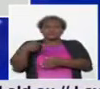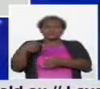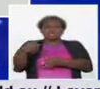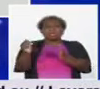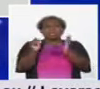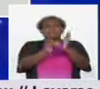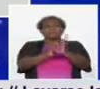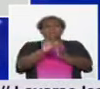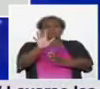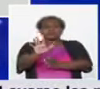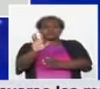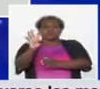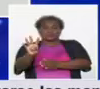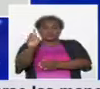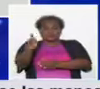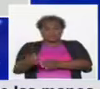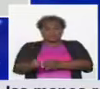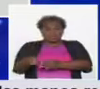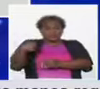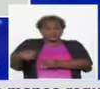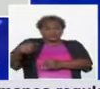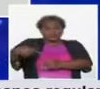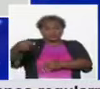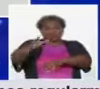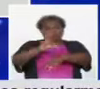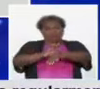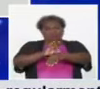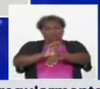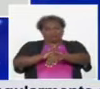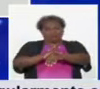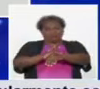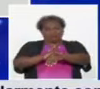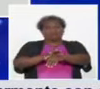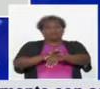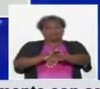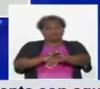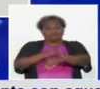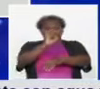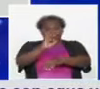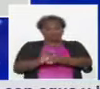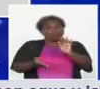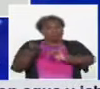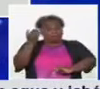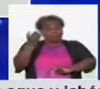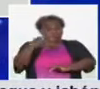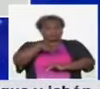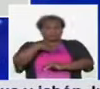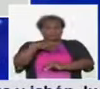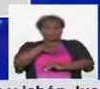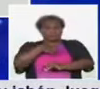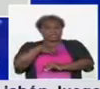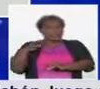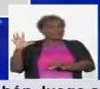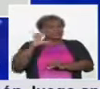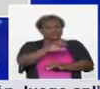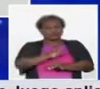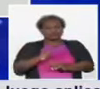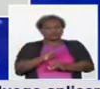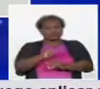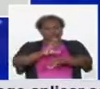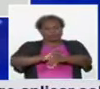1.054 pacientes diariamente, el promedio más alto que hemos tenido en toda la pandemia.